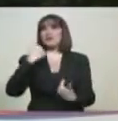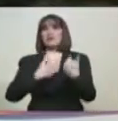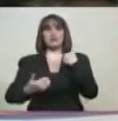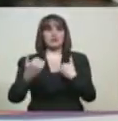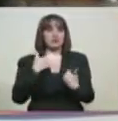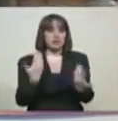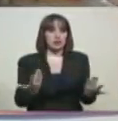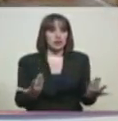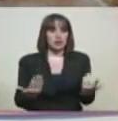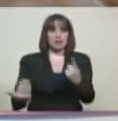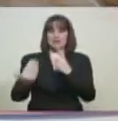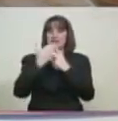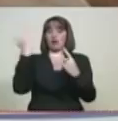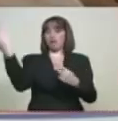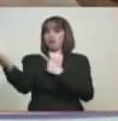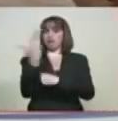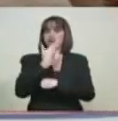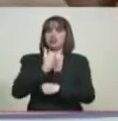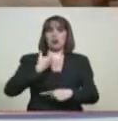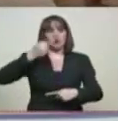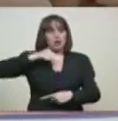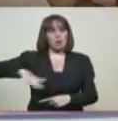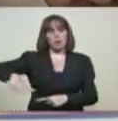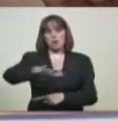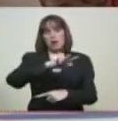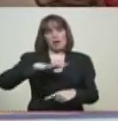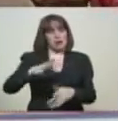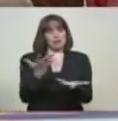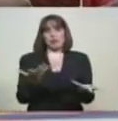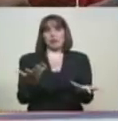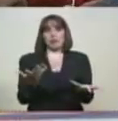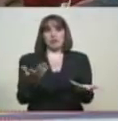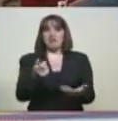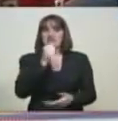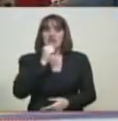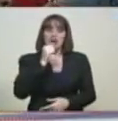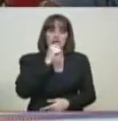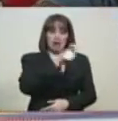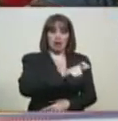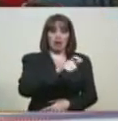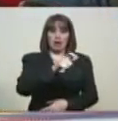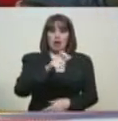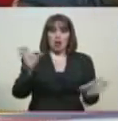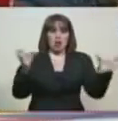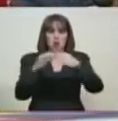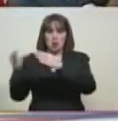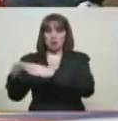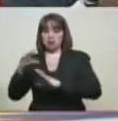Son sanciones contra el pueblo y su dignidad. ¿De quién? De los viejos imperios.